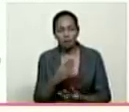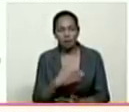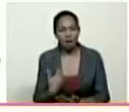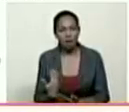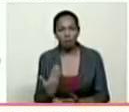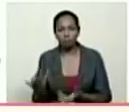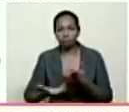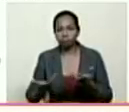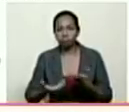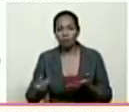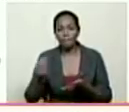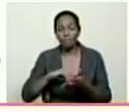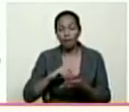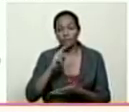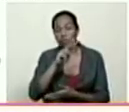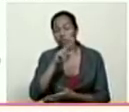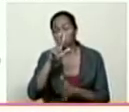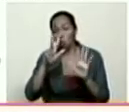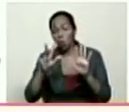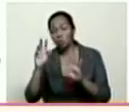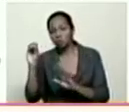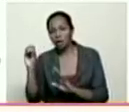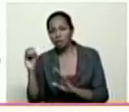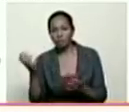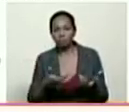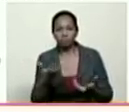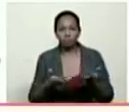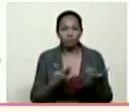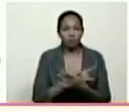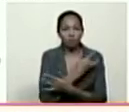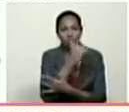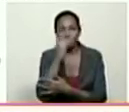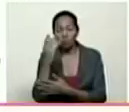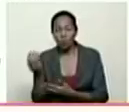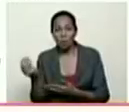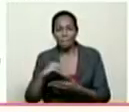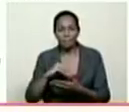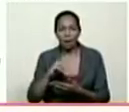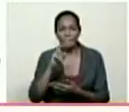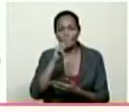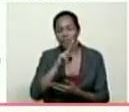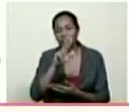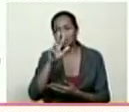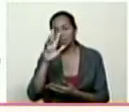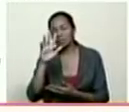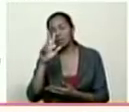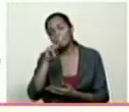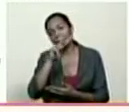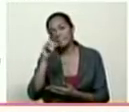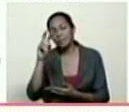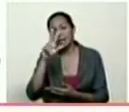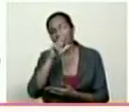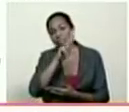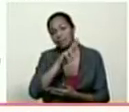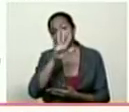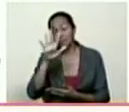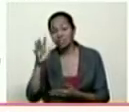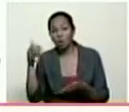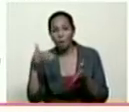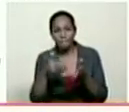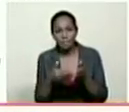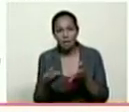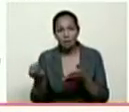más de 280 incendios forestales a todo lo largo de los más de 35 mil kilómetros de